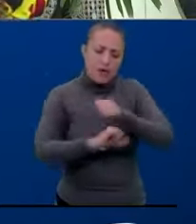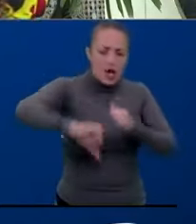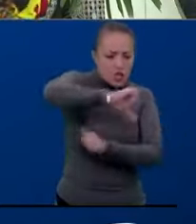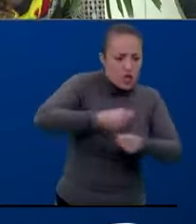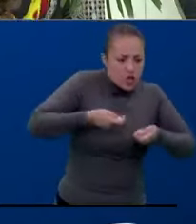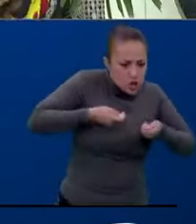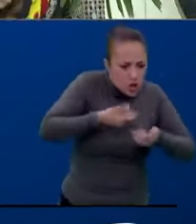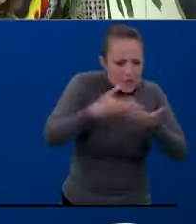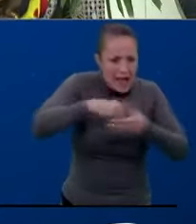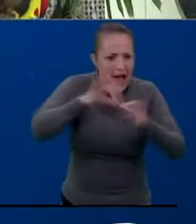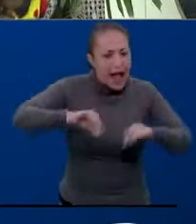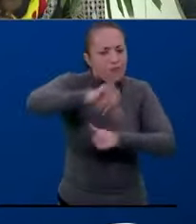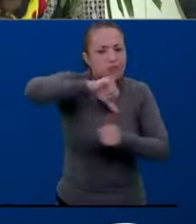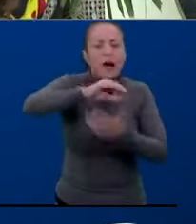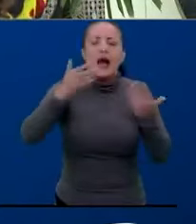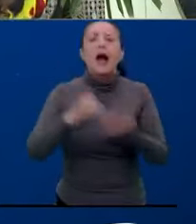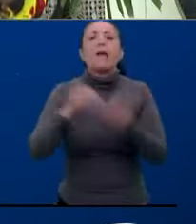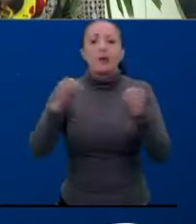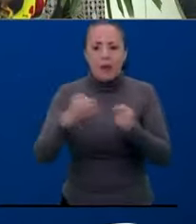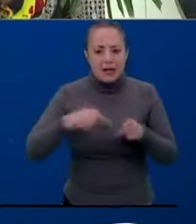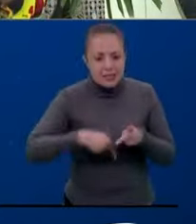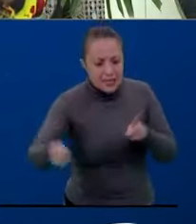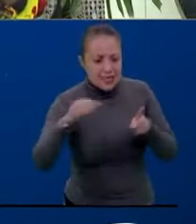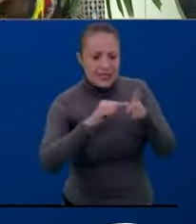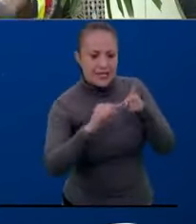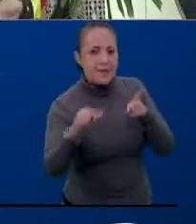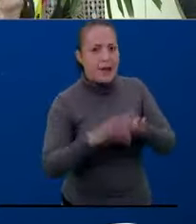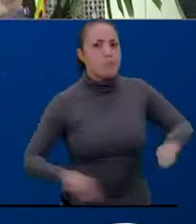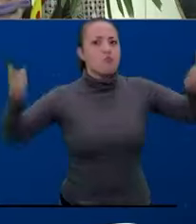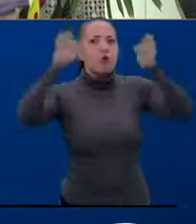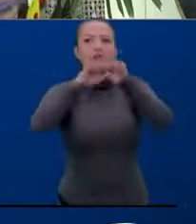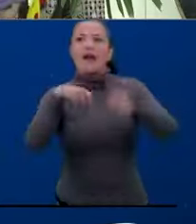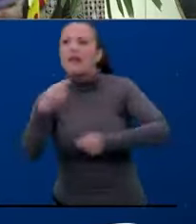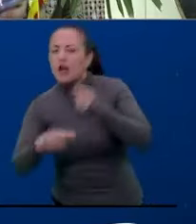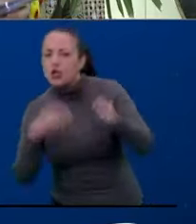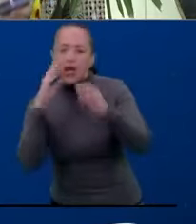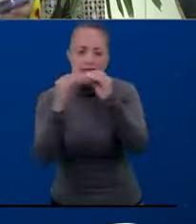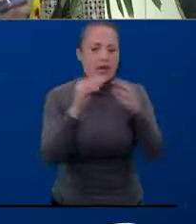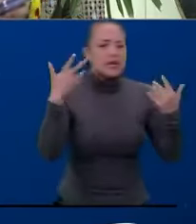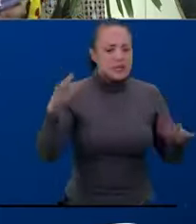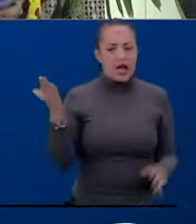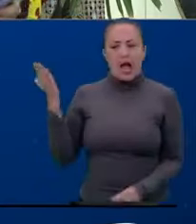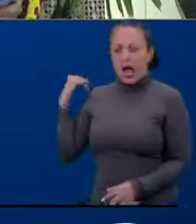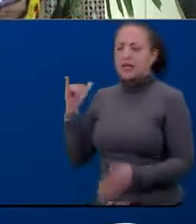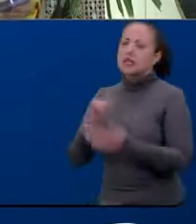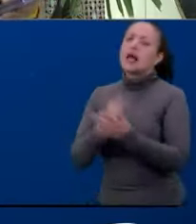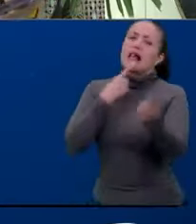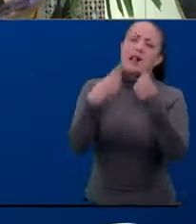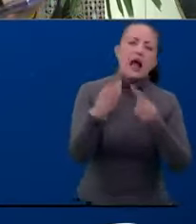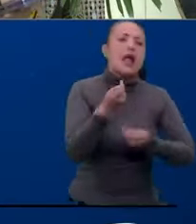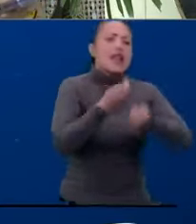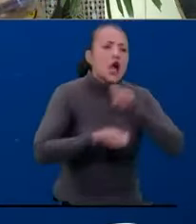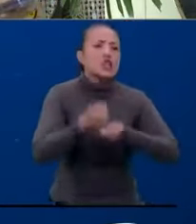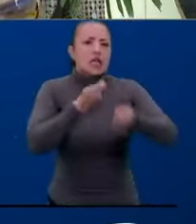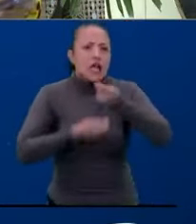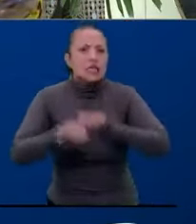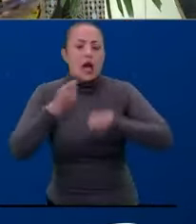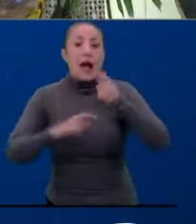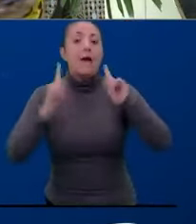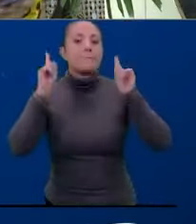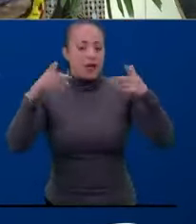decisiones, para las negociaciones. Venimos ya conversando hace varios días, o sea, hemos hablado todo el tiempo de negociación, pero ya se